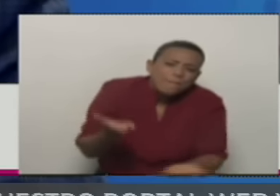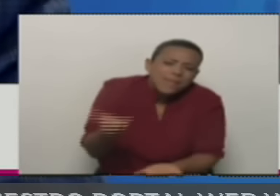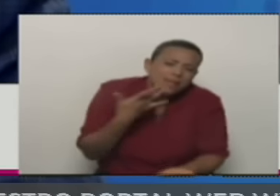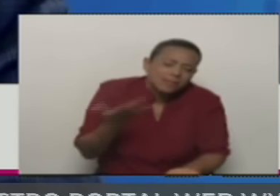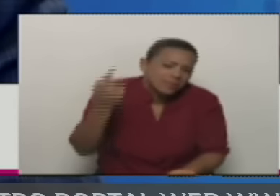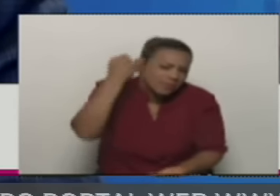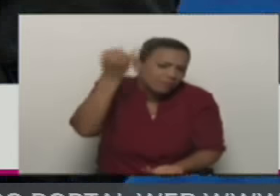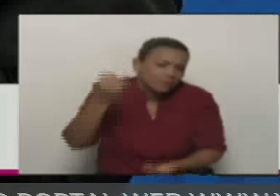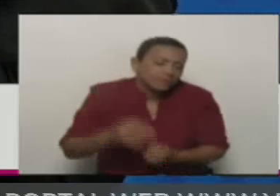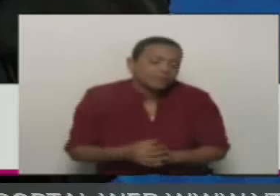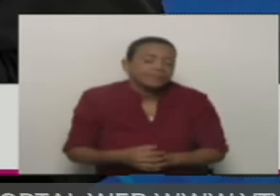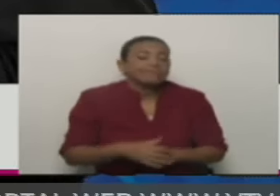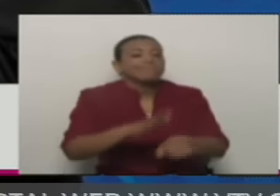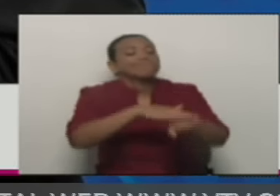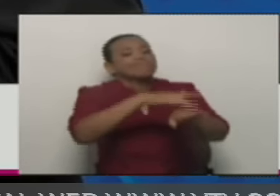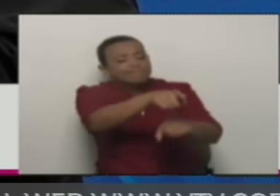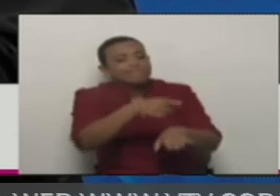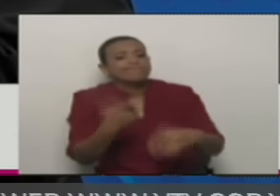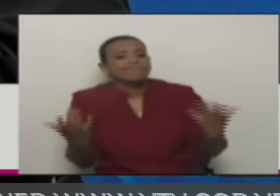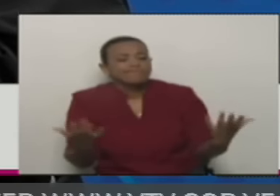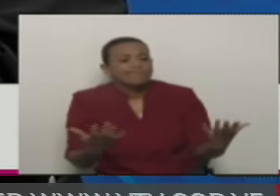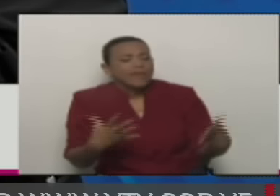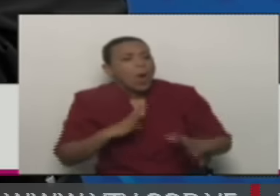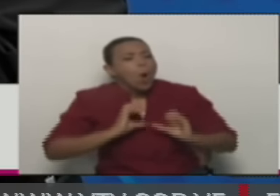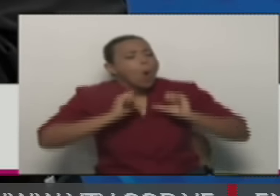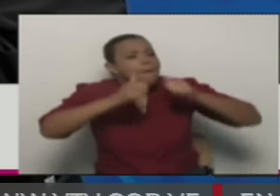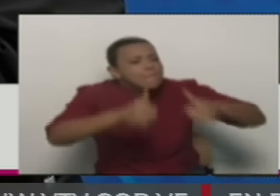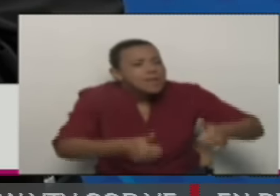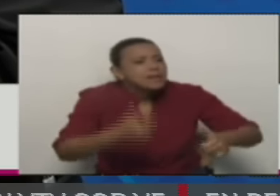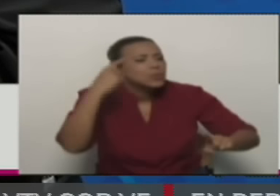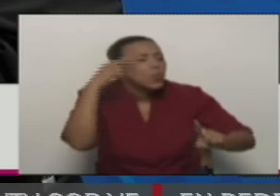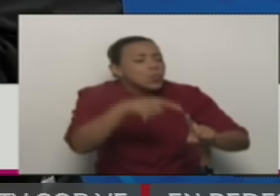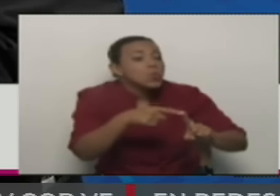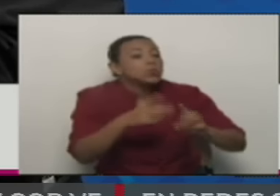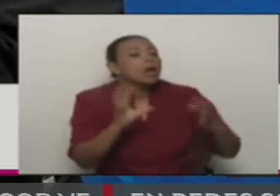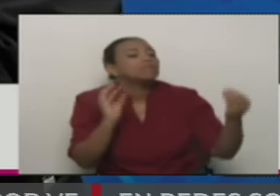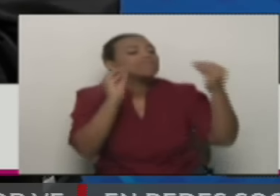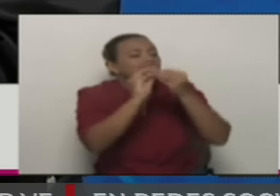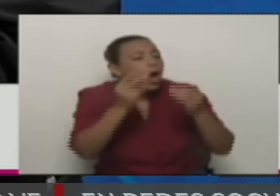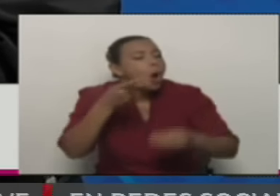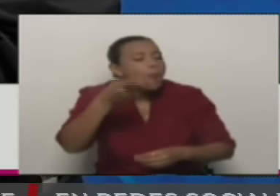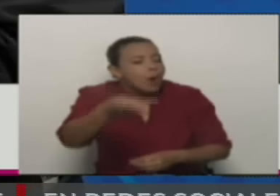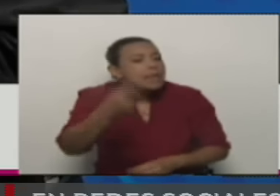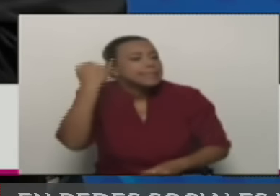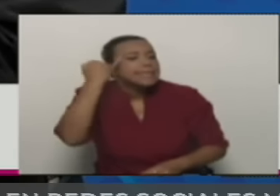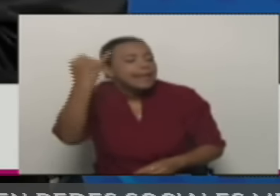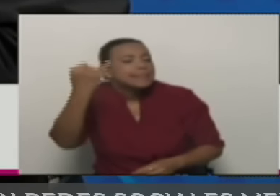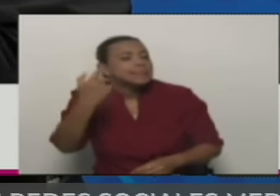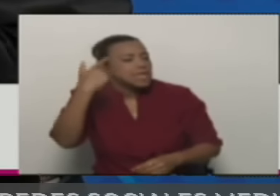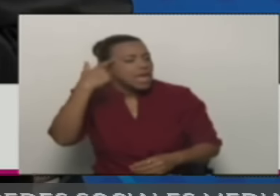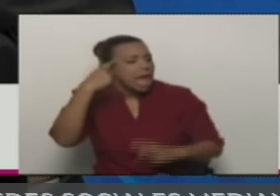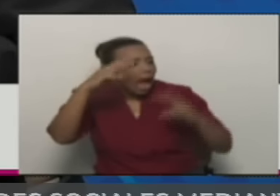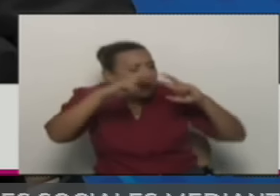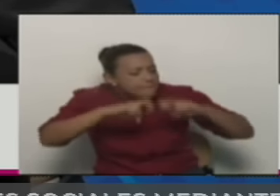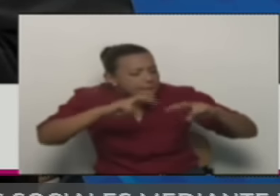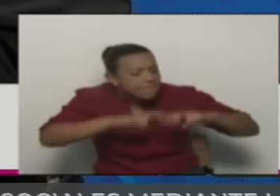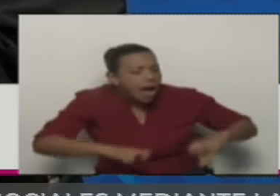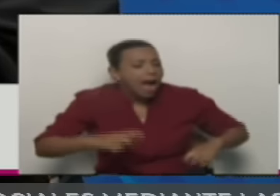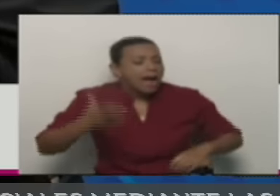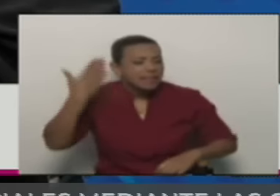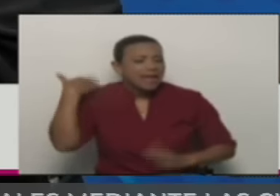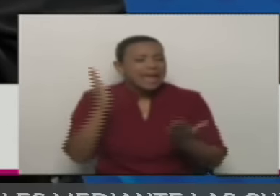Sí, presidente. Todo esto parte ahí. Primero, hay una gran coherencia política, si uno se pone a analizar de lo que viene del libro